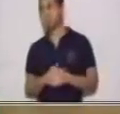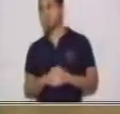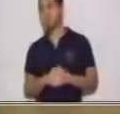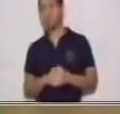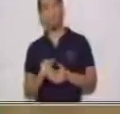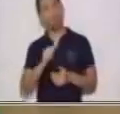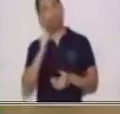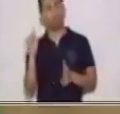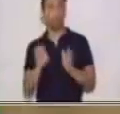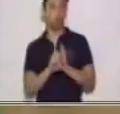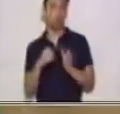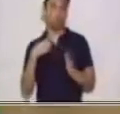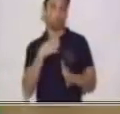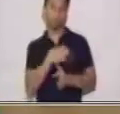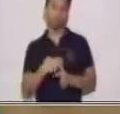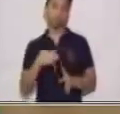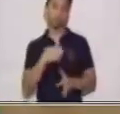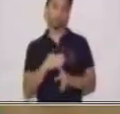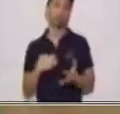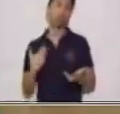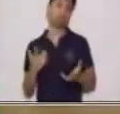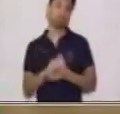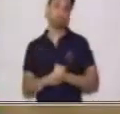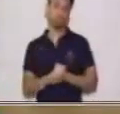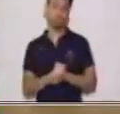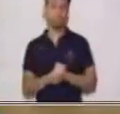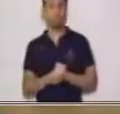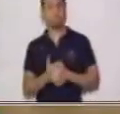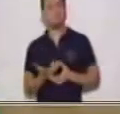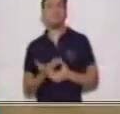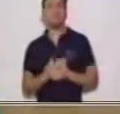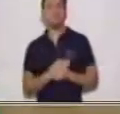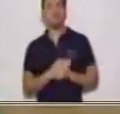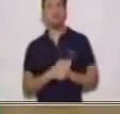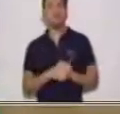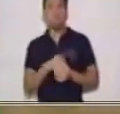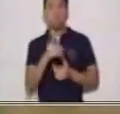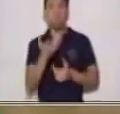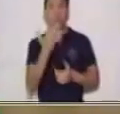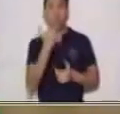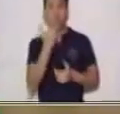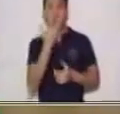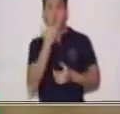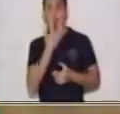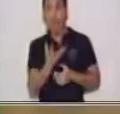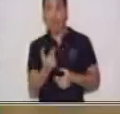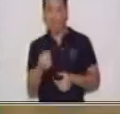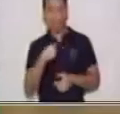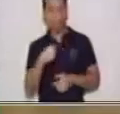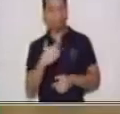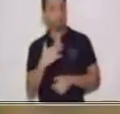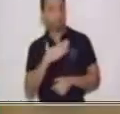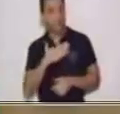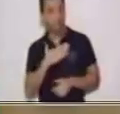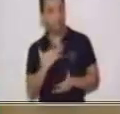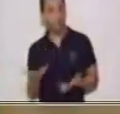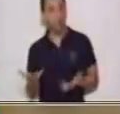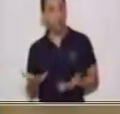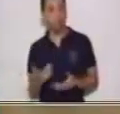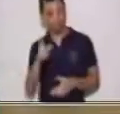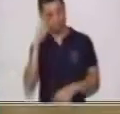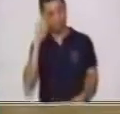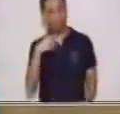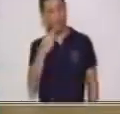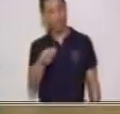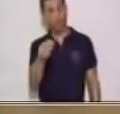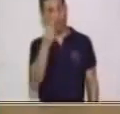tiene molestos? Ah, por ejemplo, si alguien se comió un pan y era mío, ¿por qué te comiste